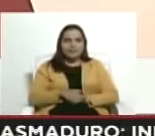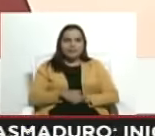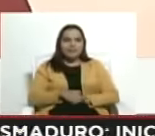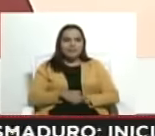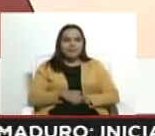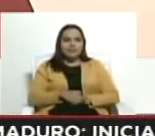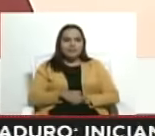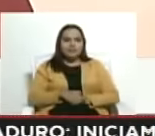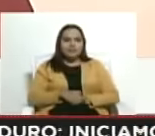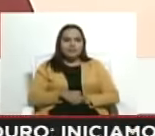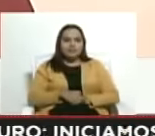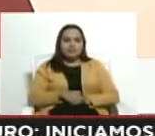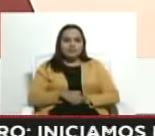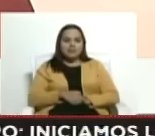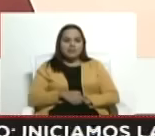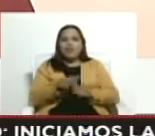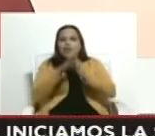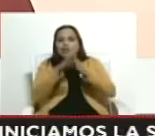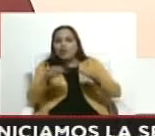y sus alrededores.